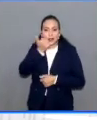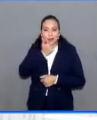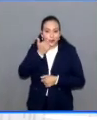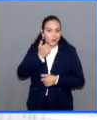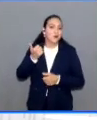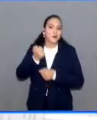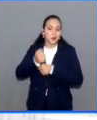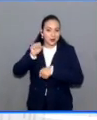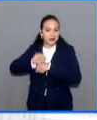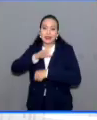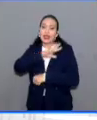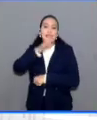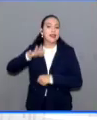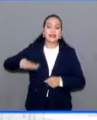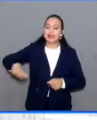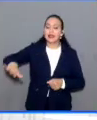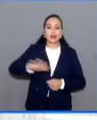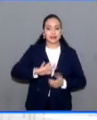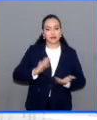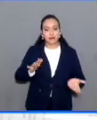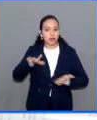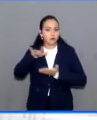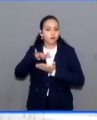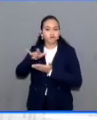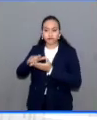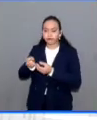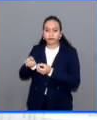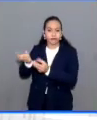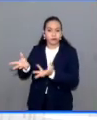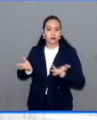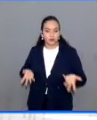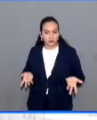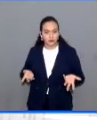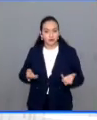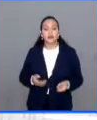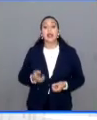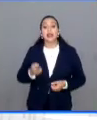porque está focalizada o destinada a intervenir en estos